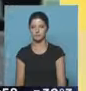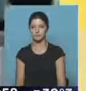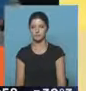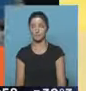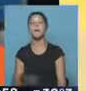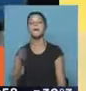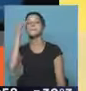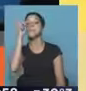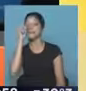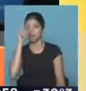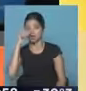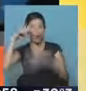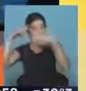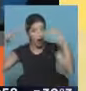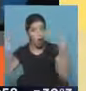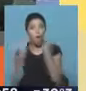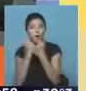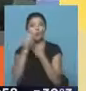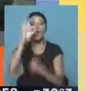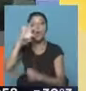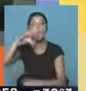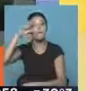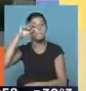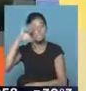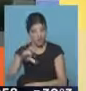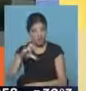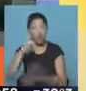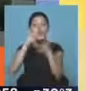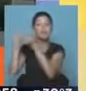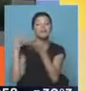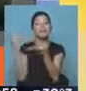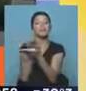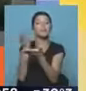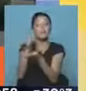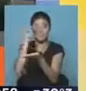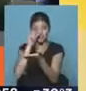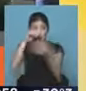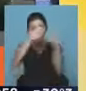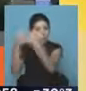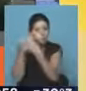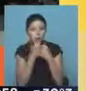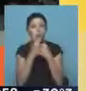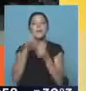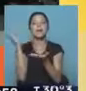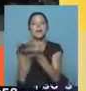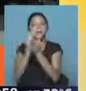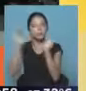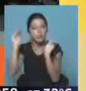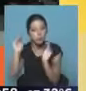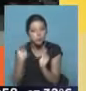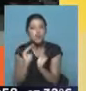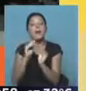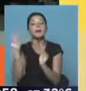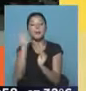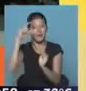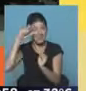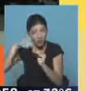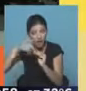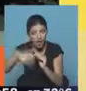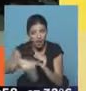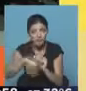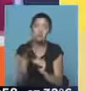Petróleo. Acuerdo en la OPEP. Los países productores de petróleo lograron un entendimiento para reducir su producción a partir de enero a cambio de que